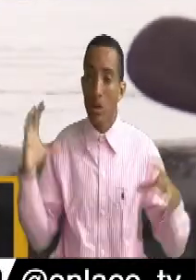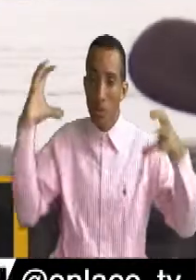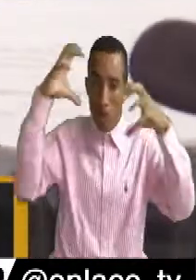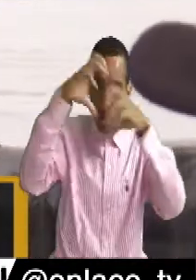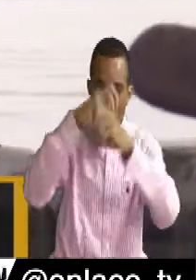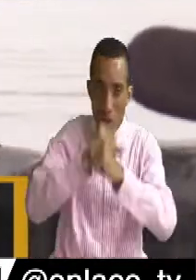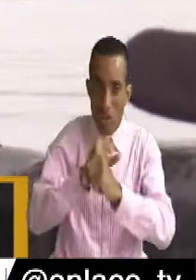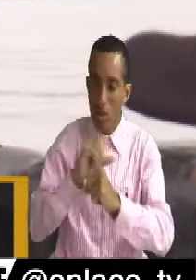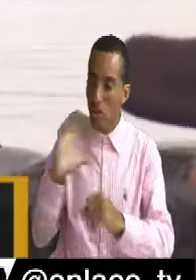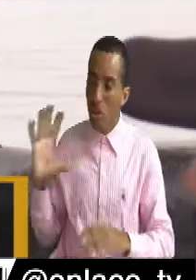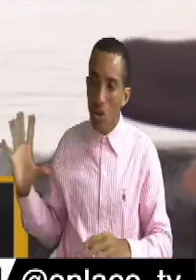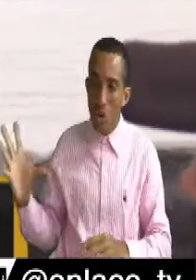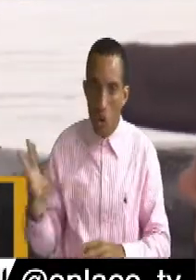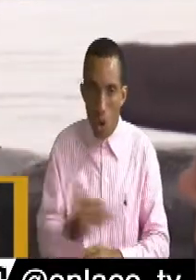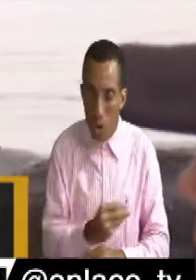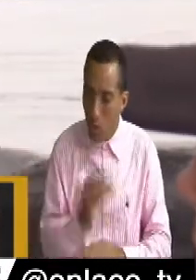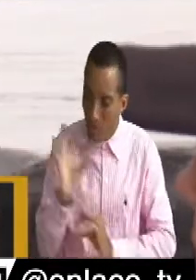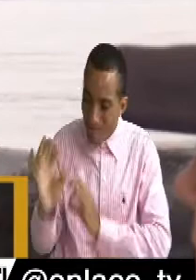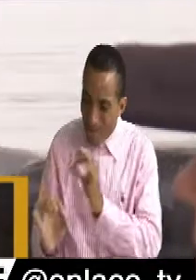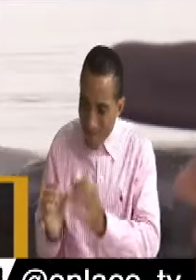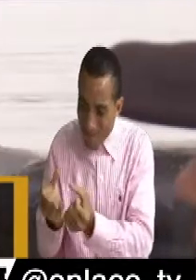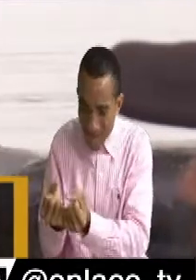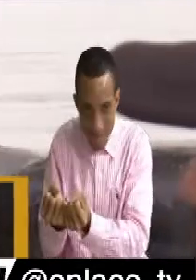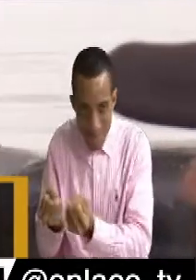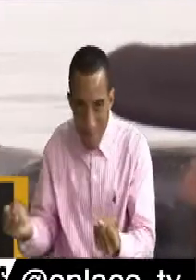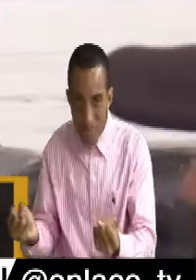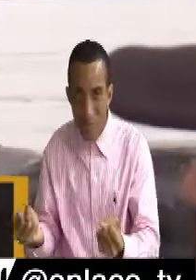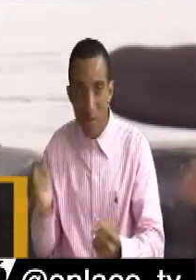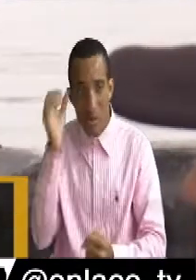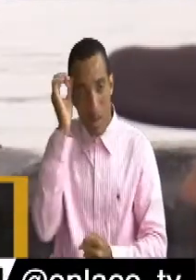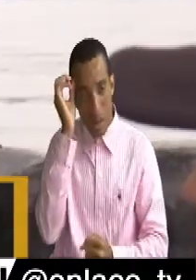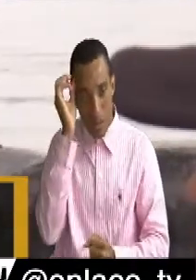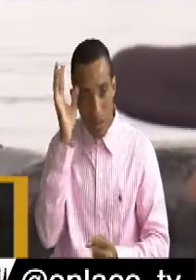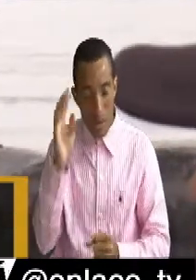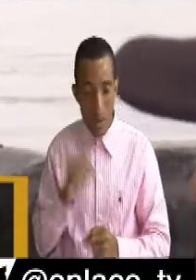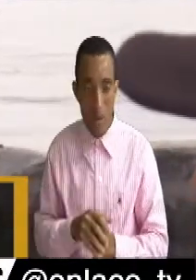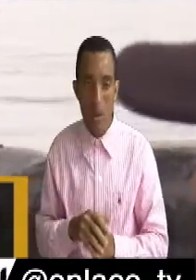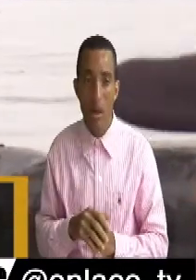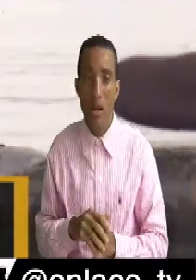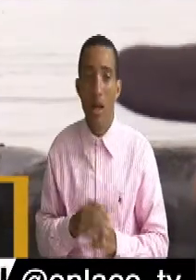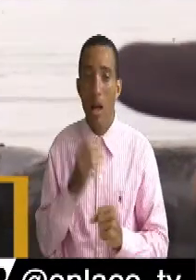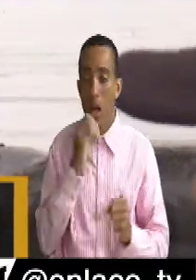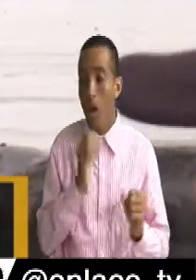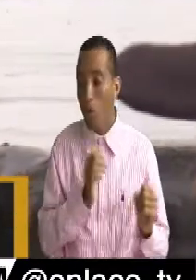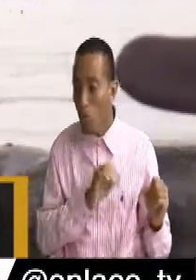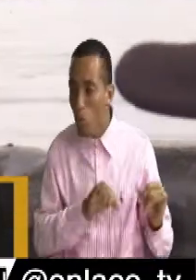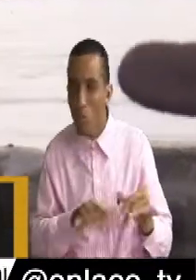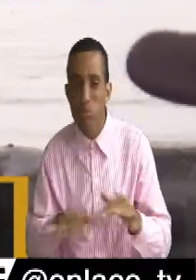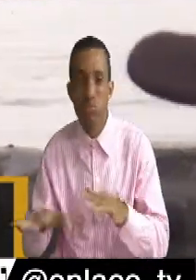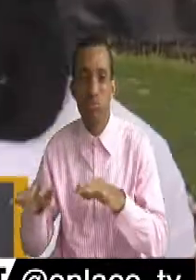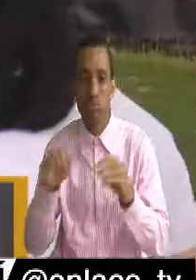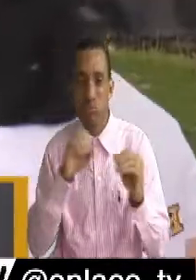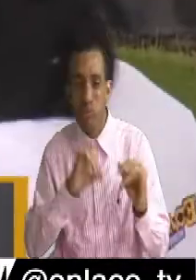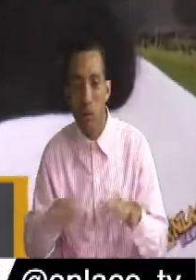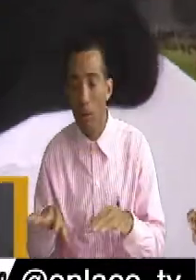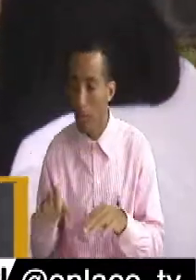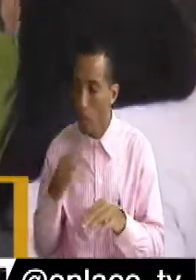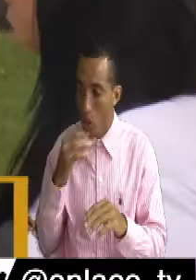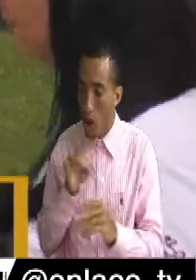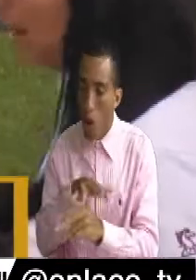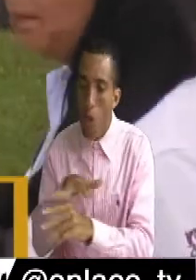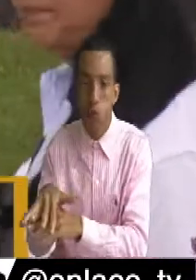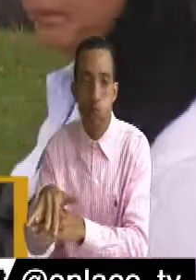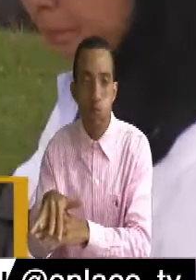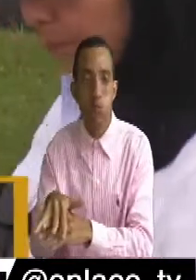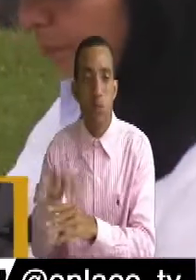esos artefactos que por causas de la creciente pues se pueden dañar por la subida del agua como tal. Algunas